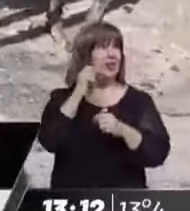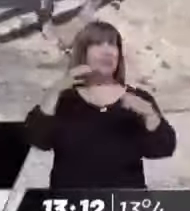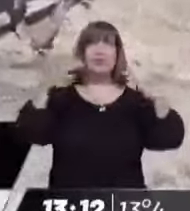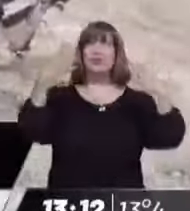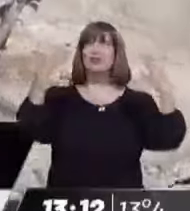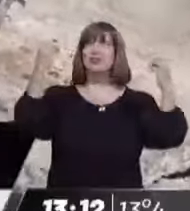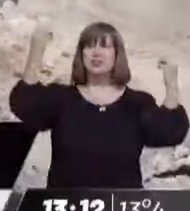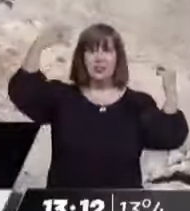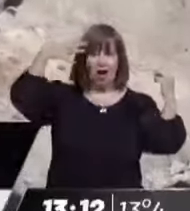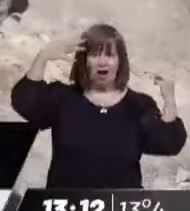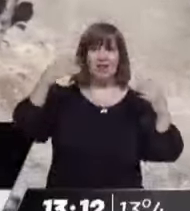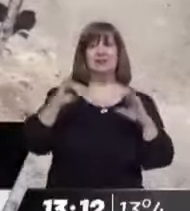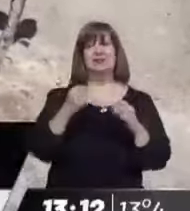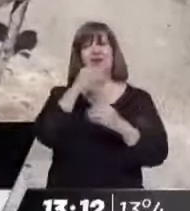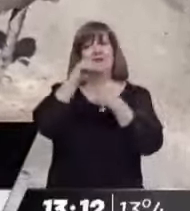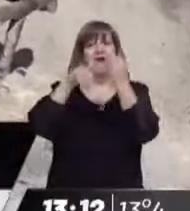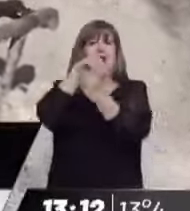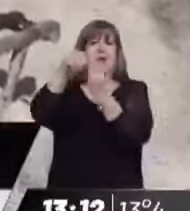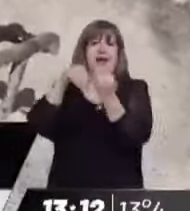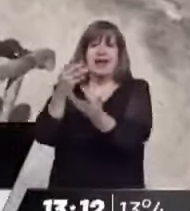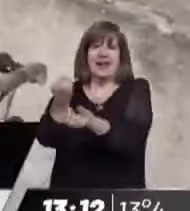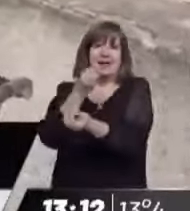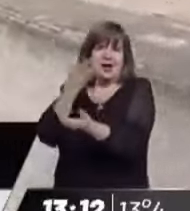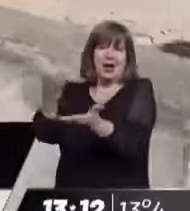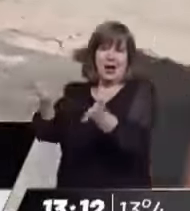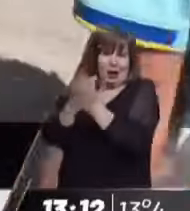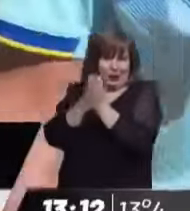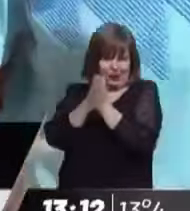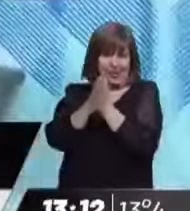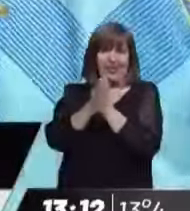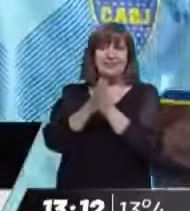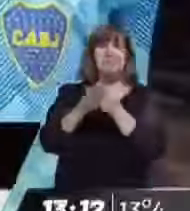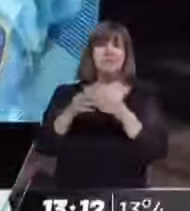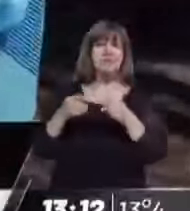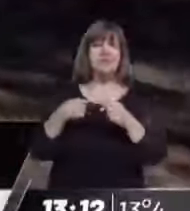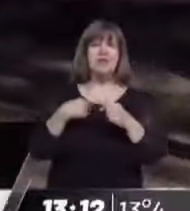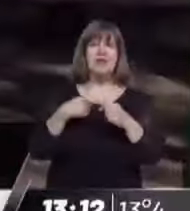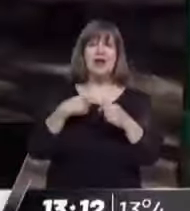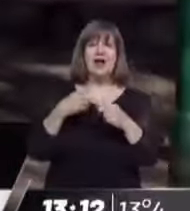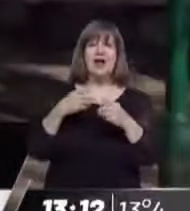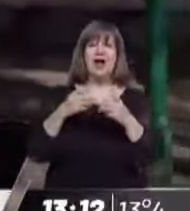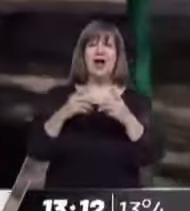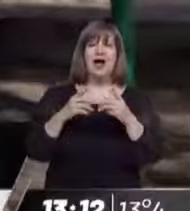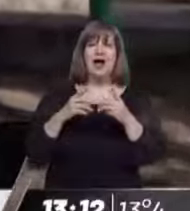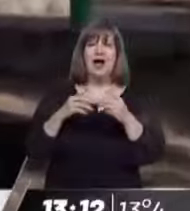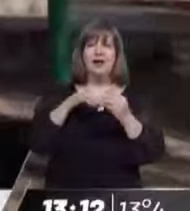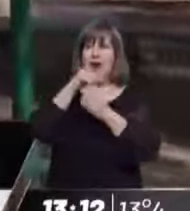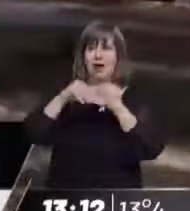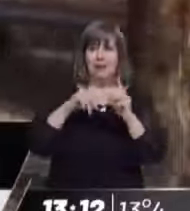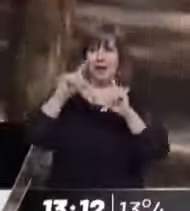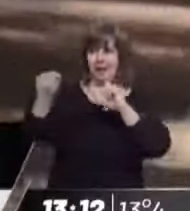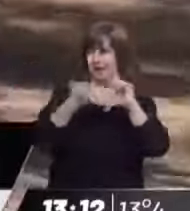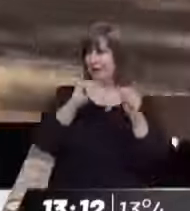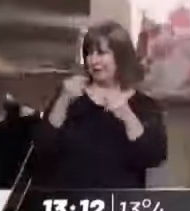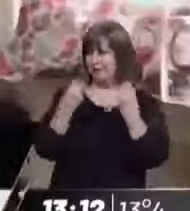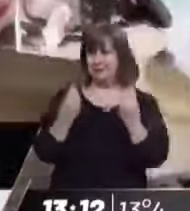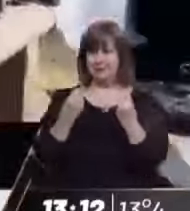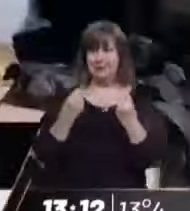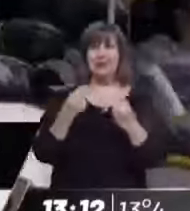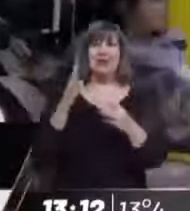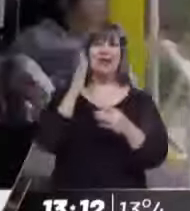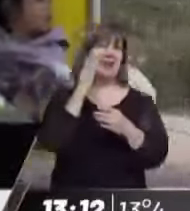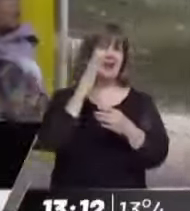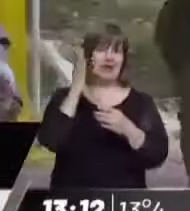comiendo una así. ¿Qué mejor que eso? Tenía la familia toda acá, algunos han huido, han corrido, pero voy a